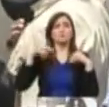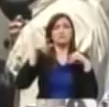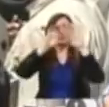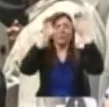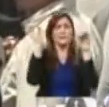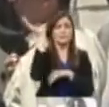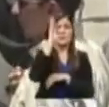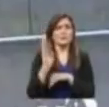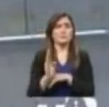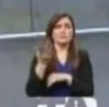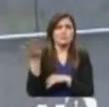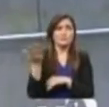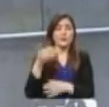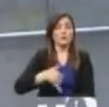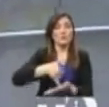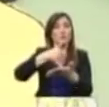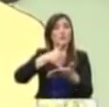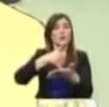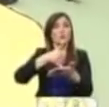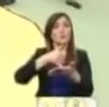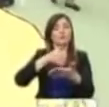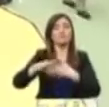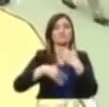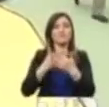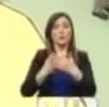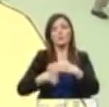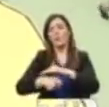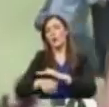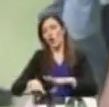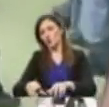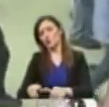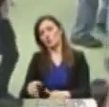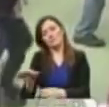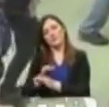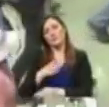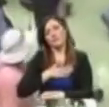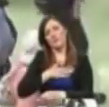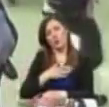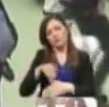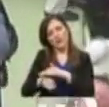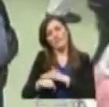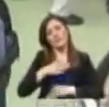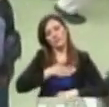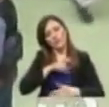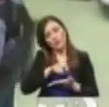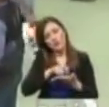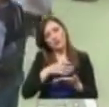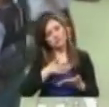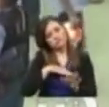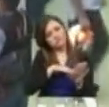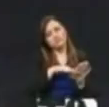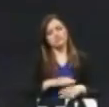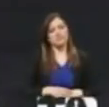de la constructora, que había premiado con sobornos a altos funcionarios para ablandar el camino en la concesión de